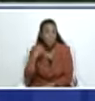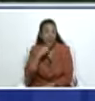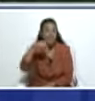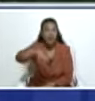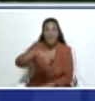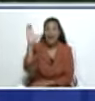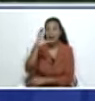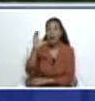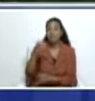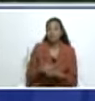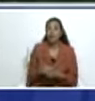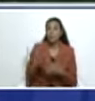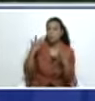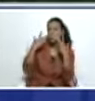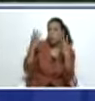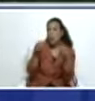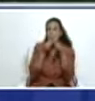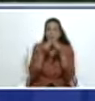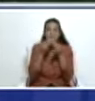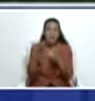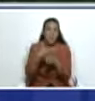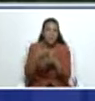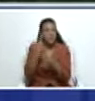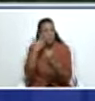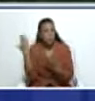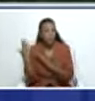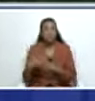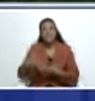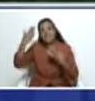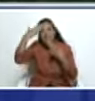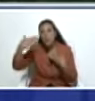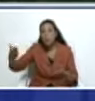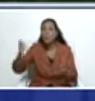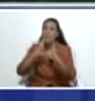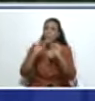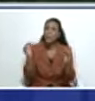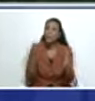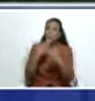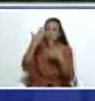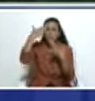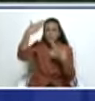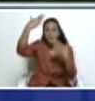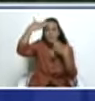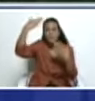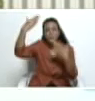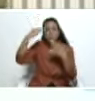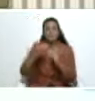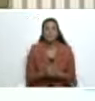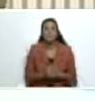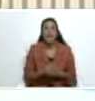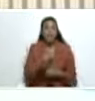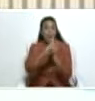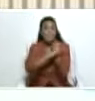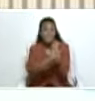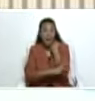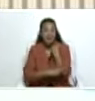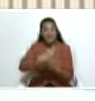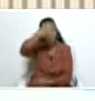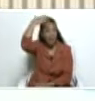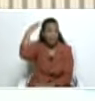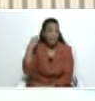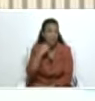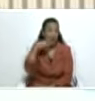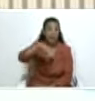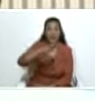allá, haga un picnic y me le da saludos por allá a todos. Y del Parque del Este nos vamos